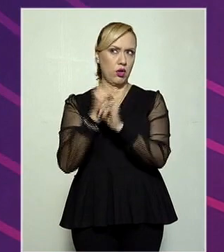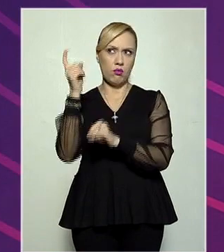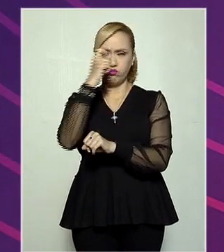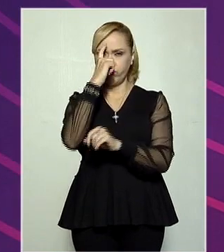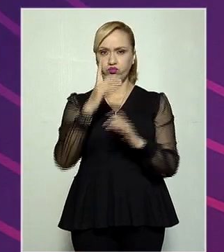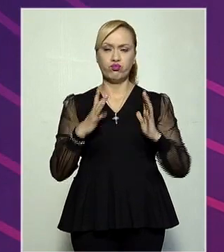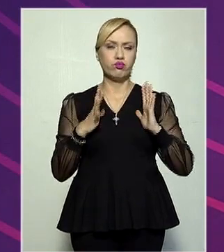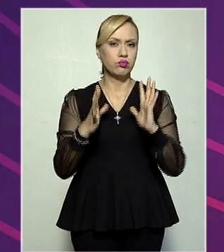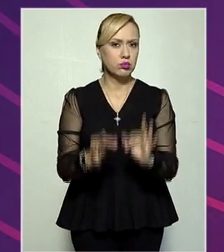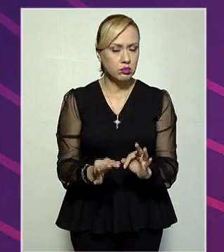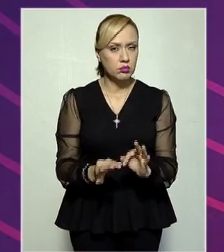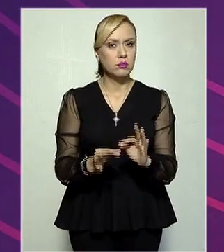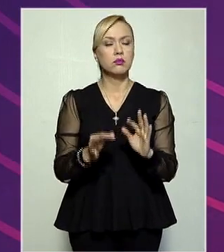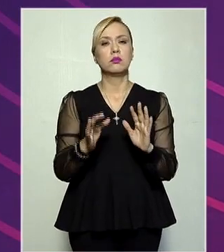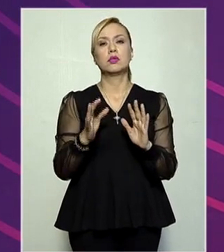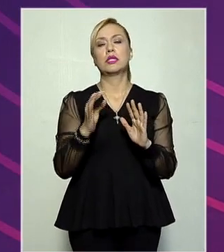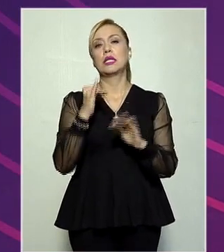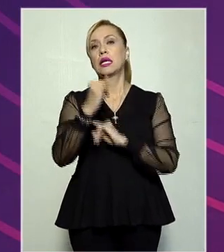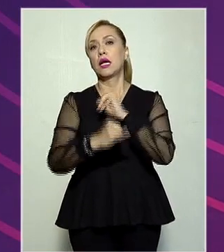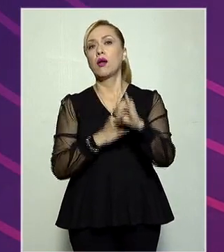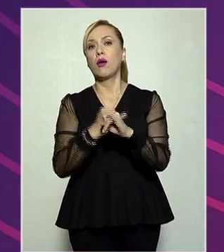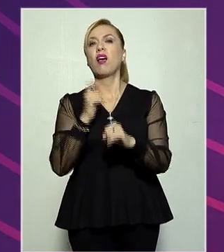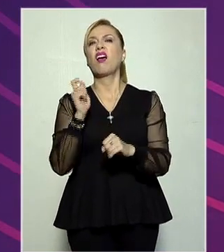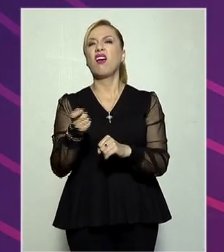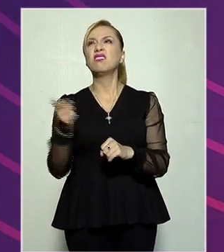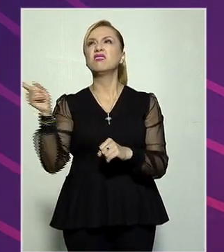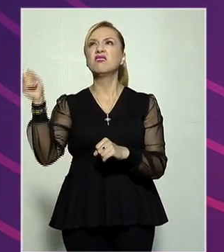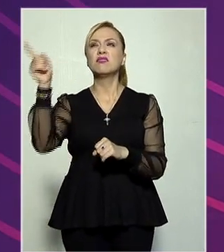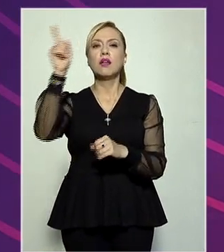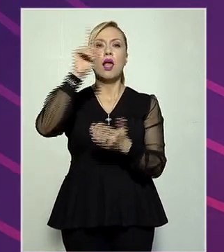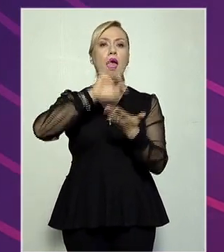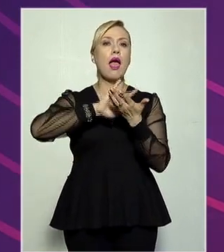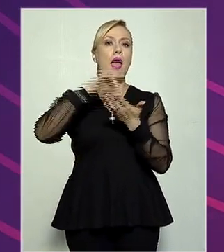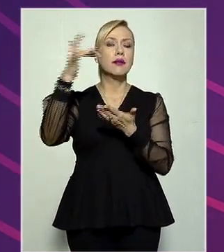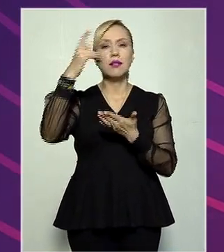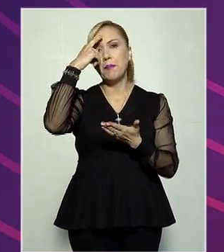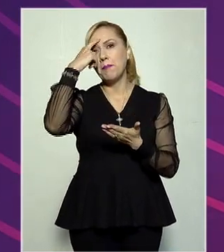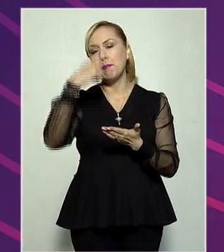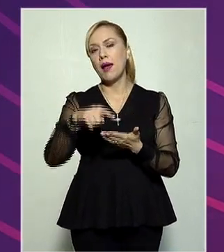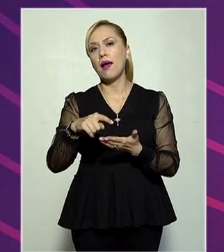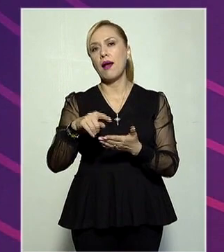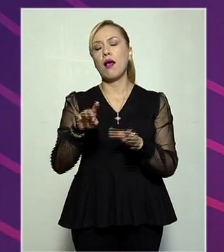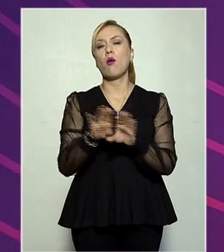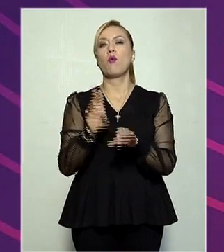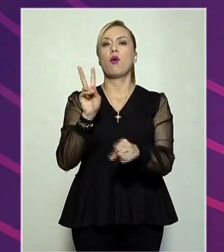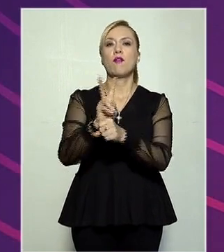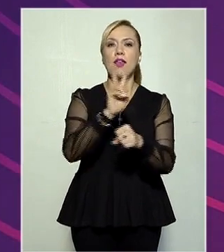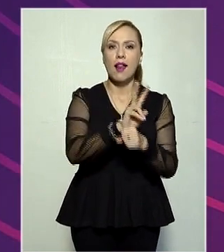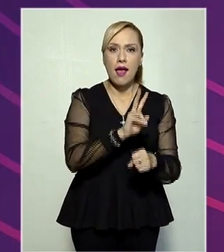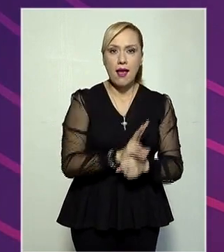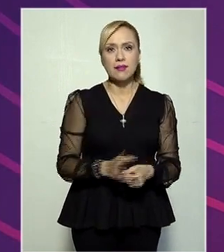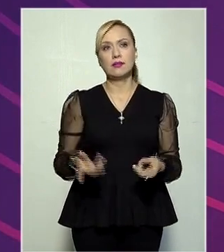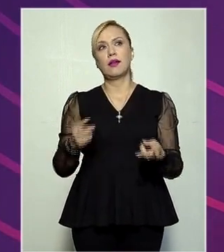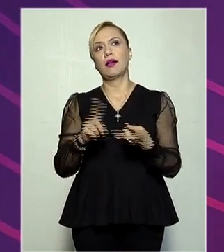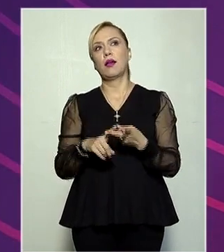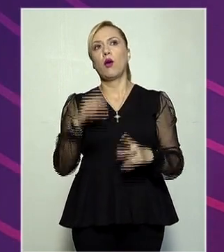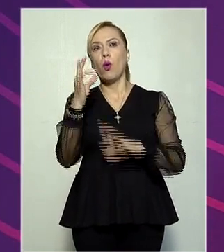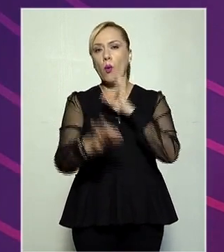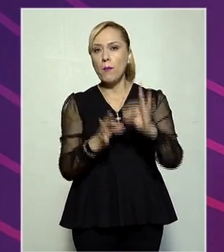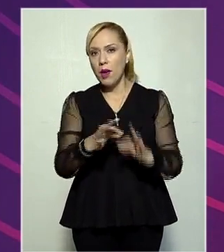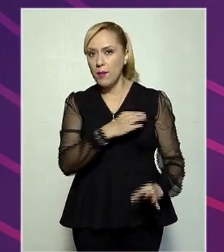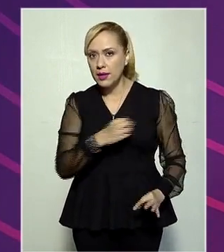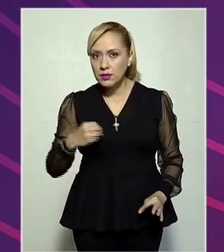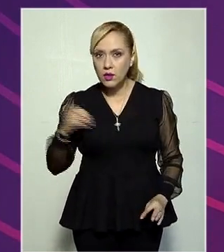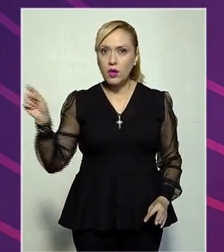Casi todos estos convenios internacionales crean al mismo tiempo algún tipo de mecanismo encargado de su vigilancia, de ver que los estados cumplen sus